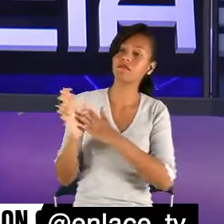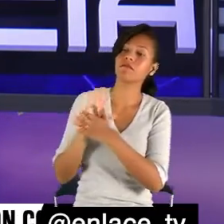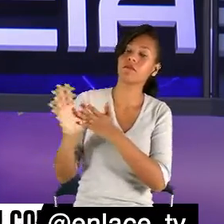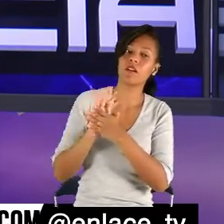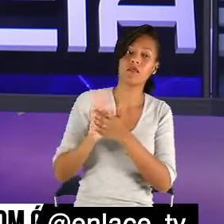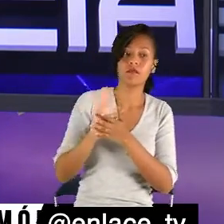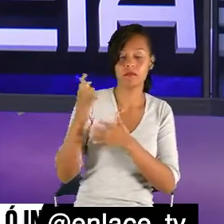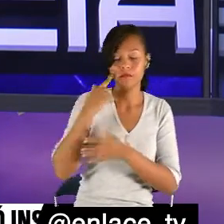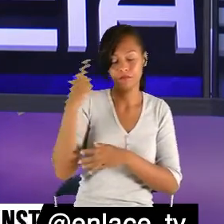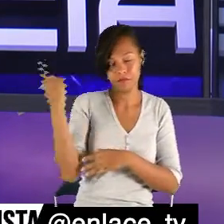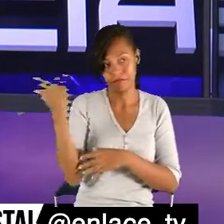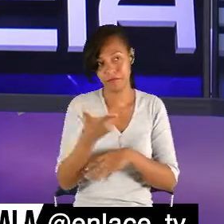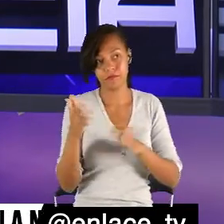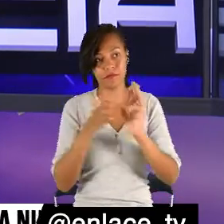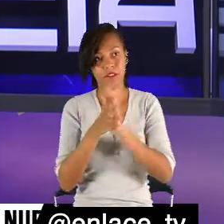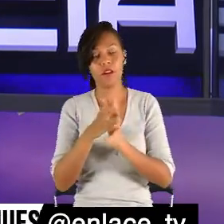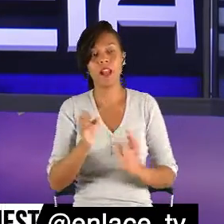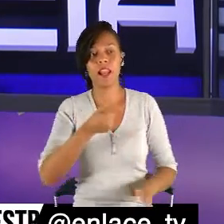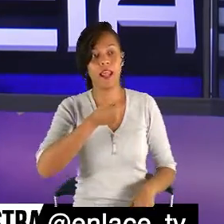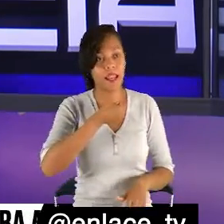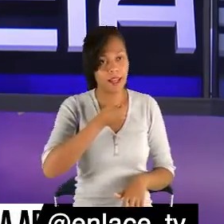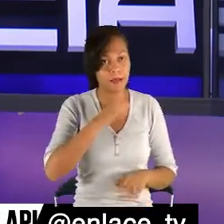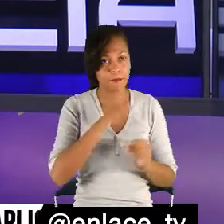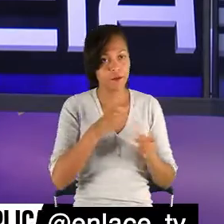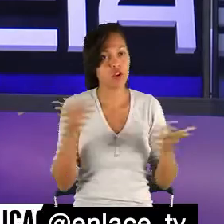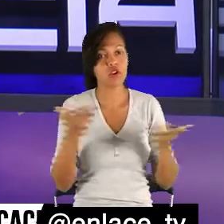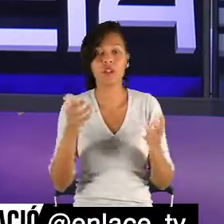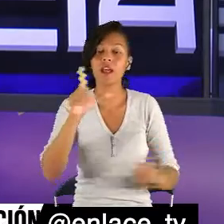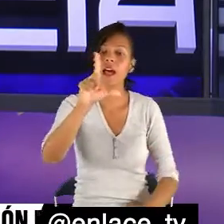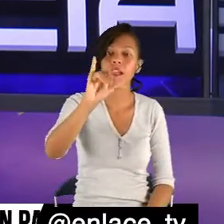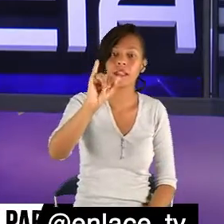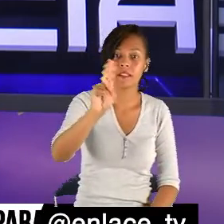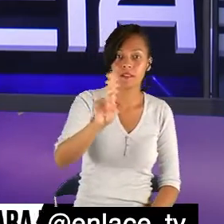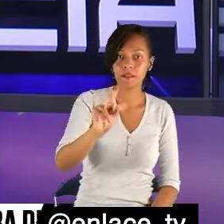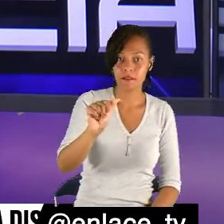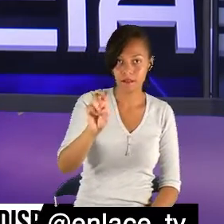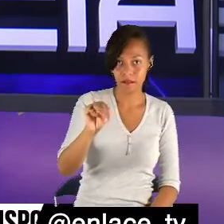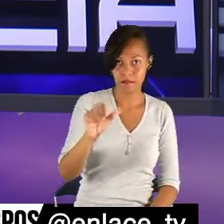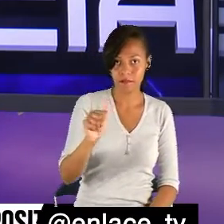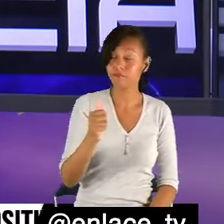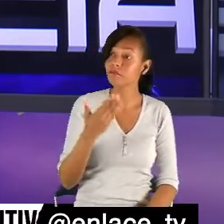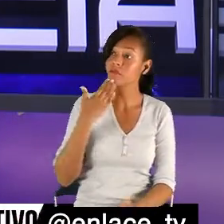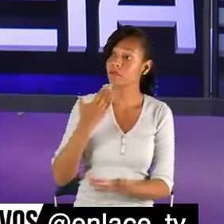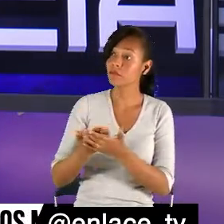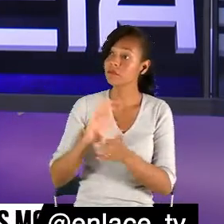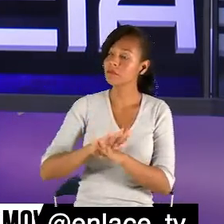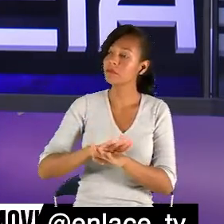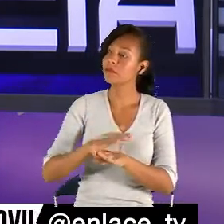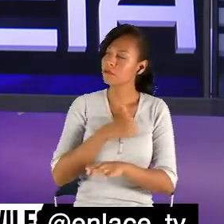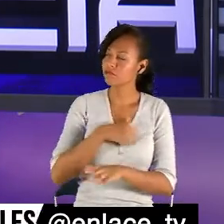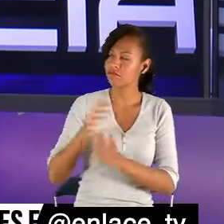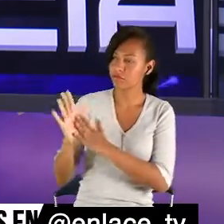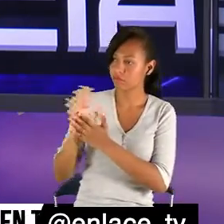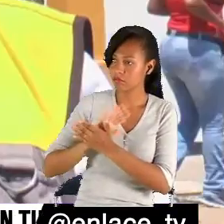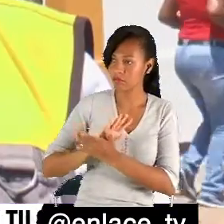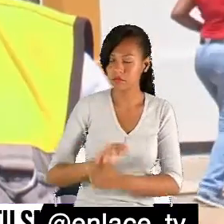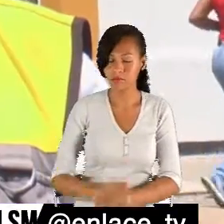manifestación que se concentra en el sector de la lizama pedro muy buenas tardes para usted adelante con la información